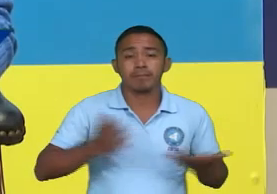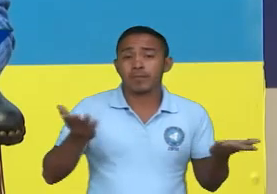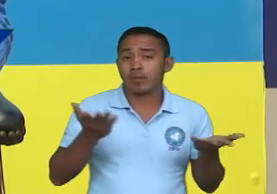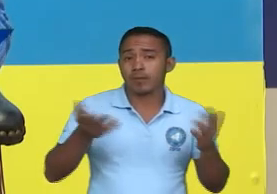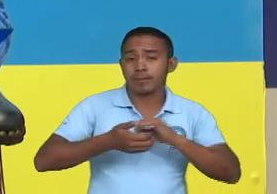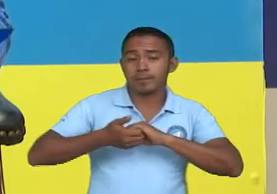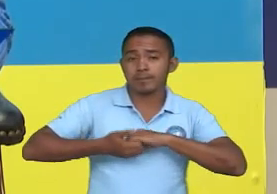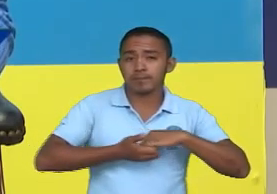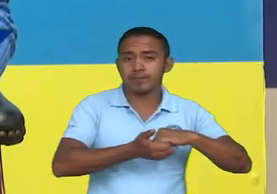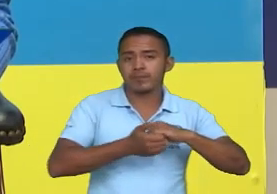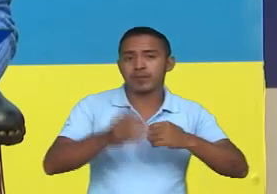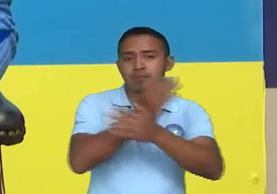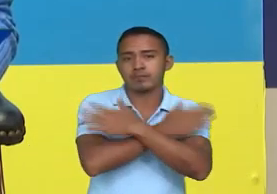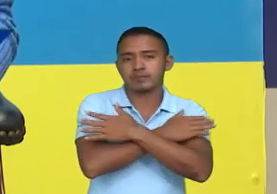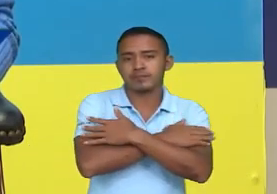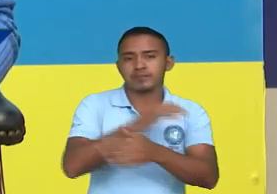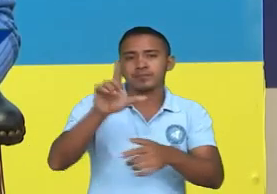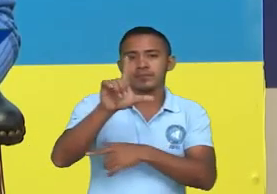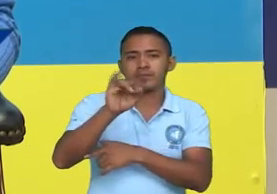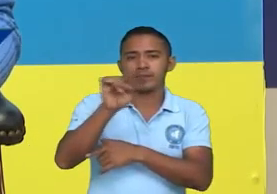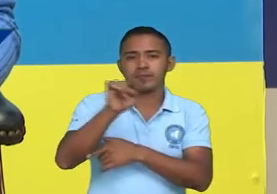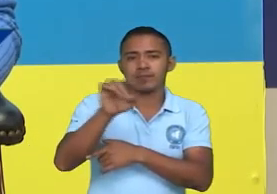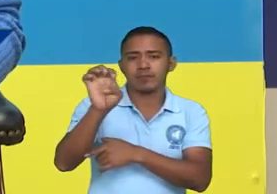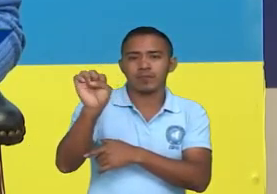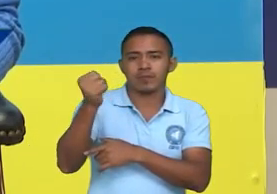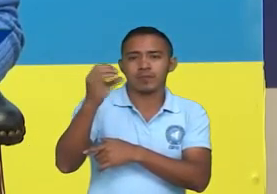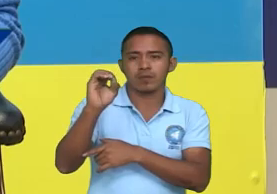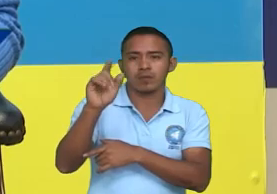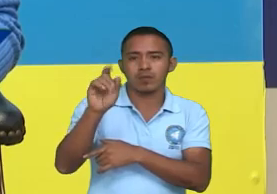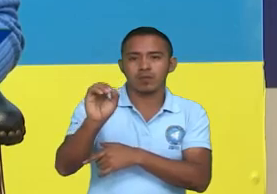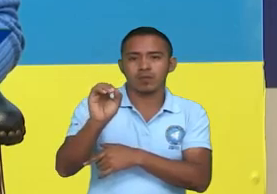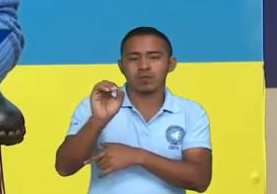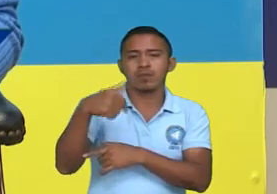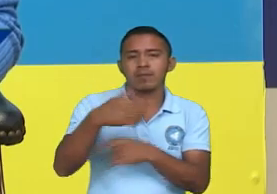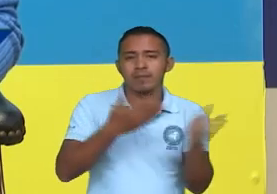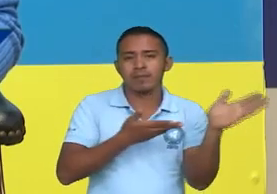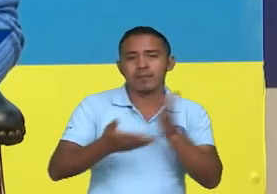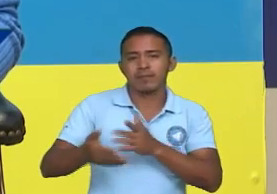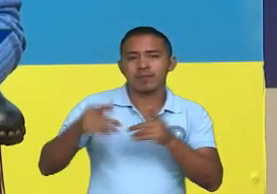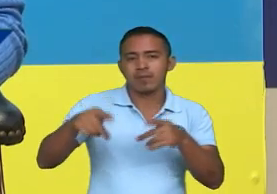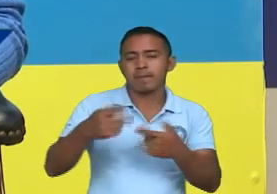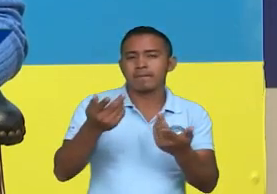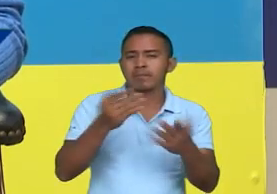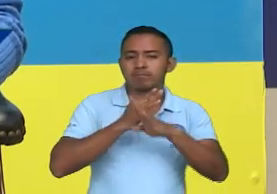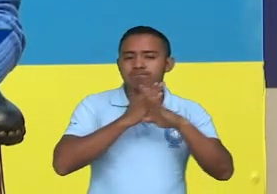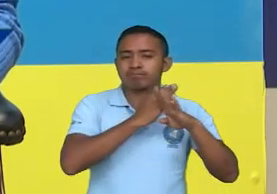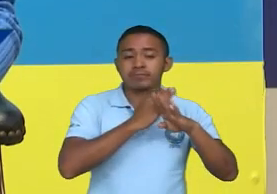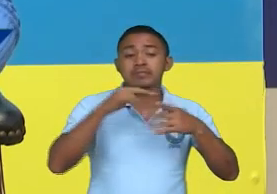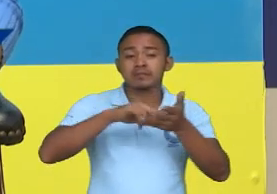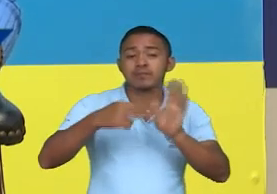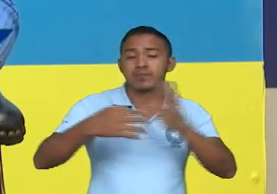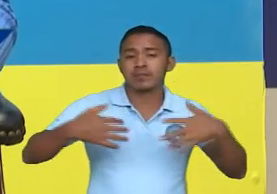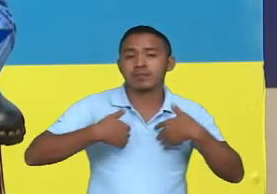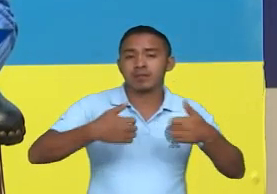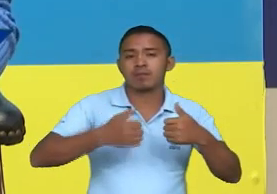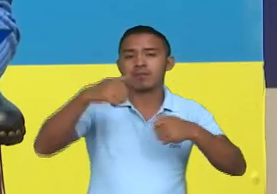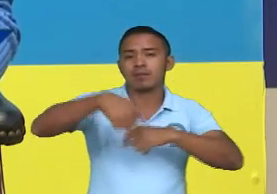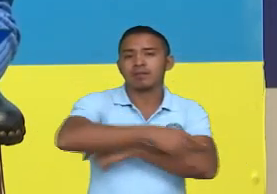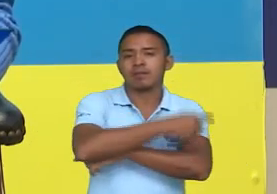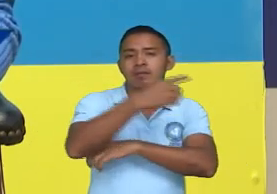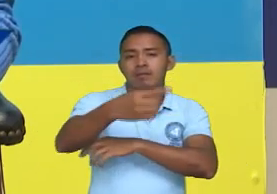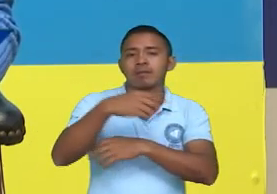tal, amigos televidentes? Les saluda Liz Escoto y les damos la bienvenida a nuestro programa Prevenir es Salud. Y bueno, en esta edición